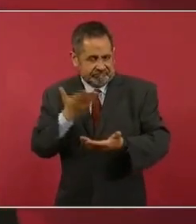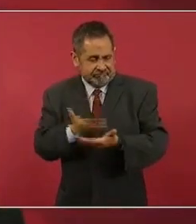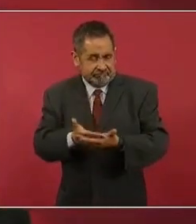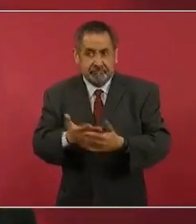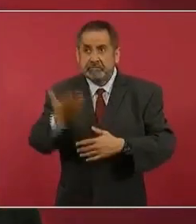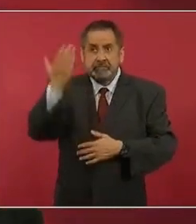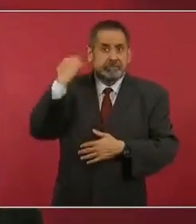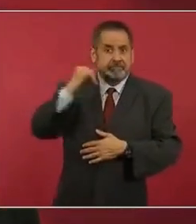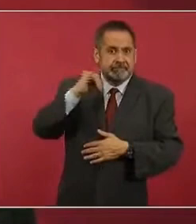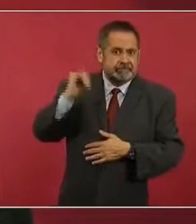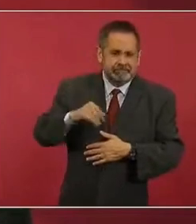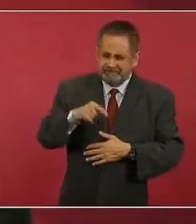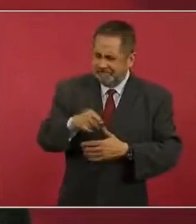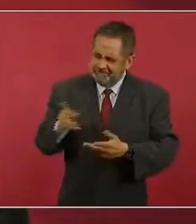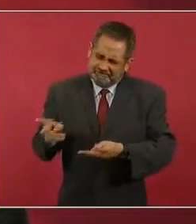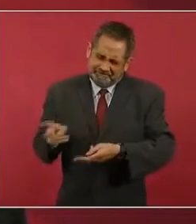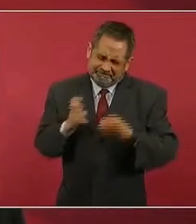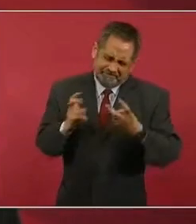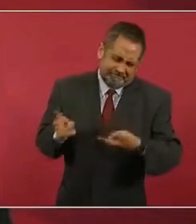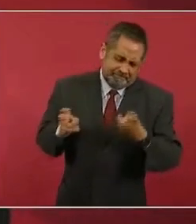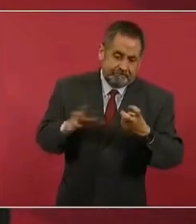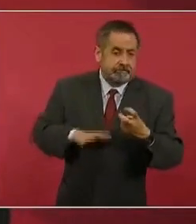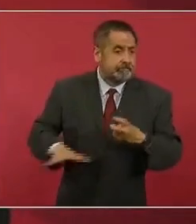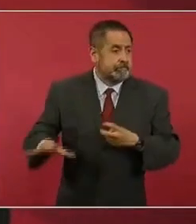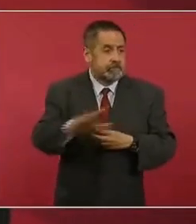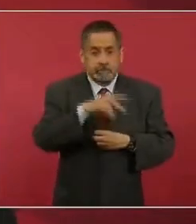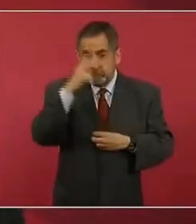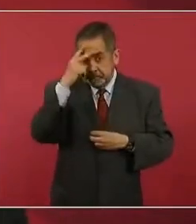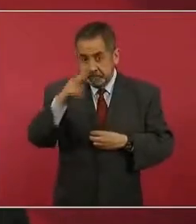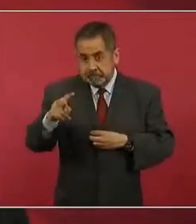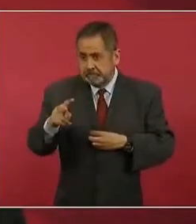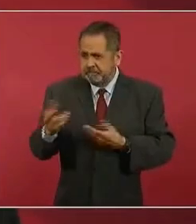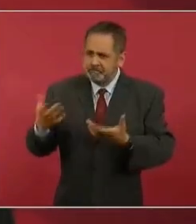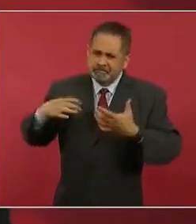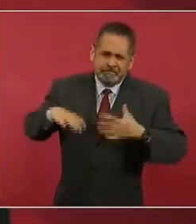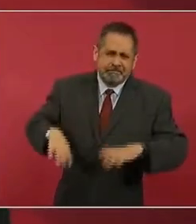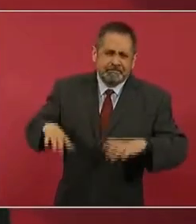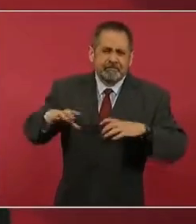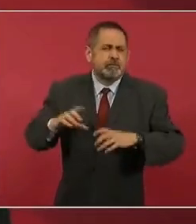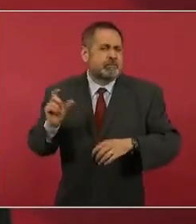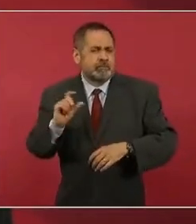Nunca se había saqueado tanto a México como en el periodo neoliberal,